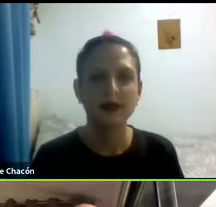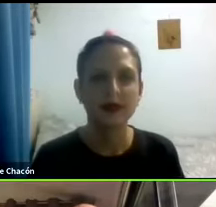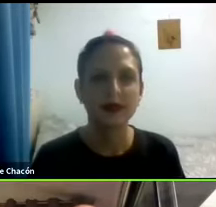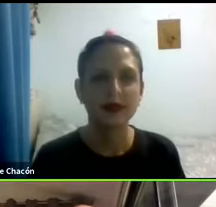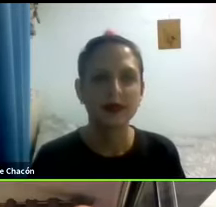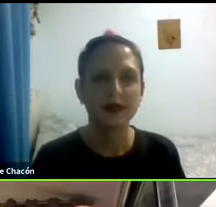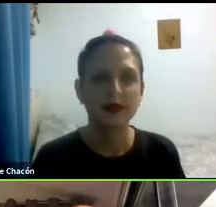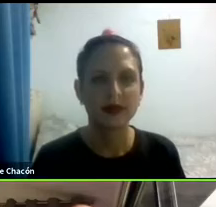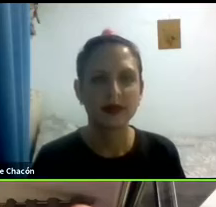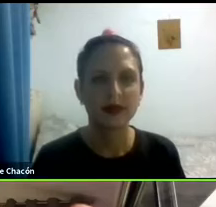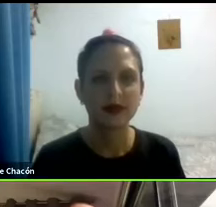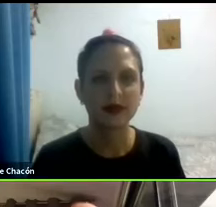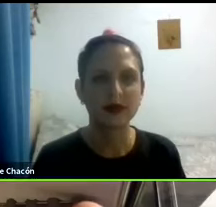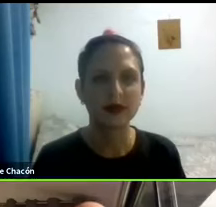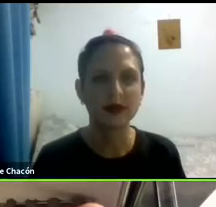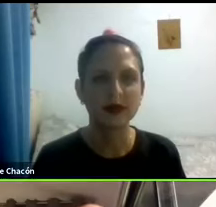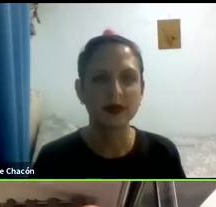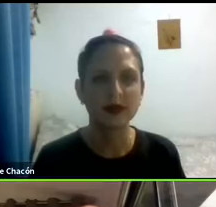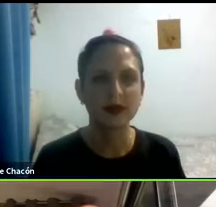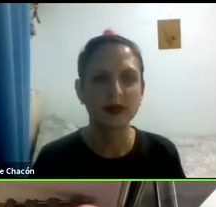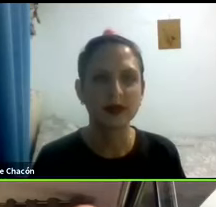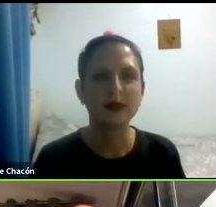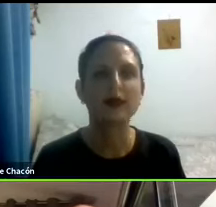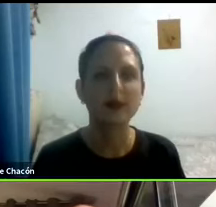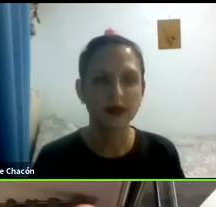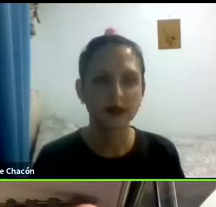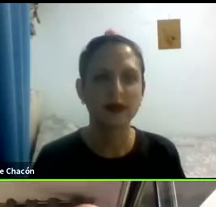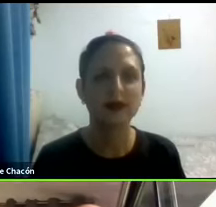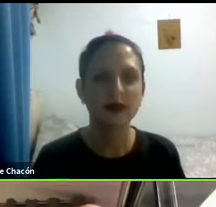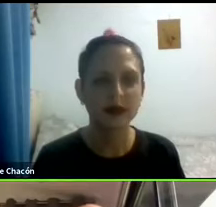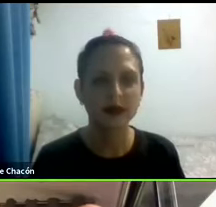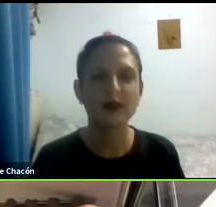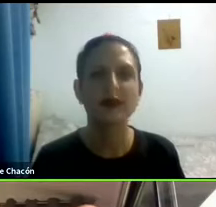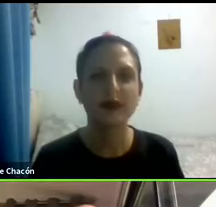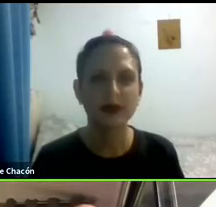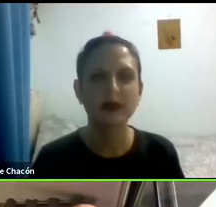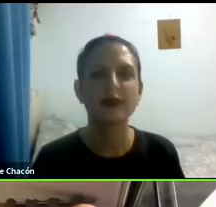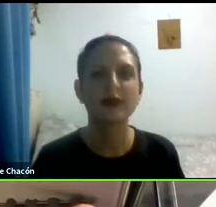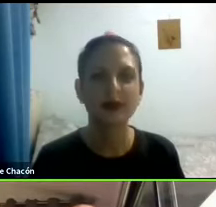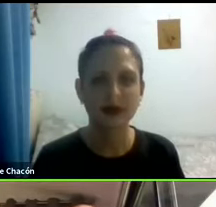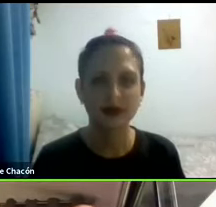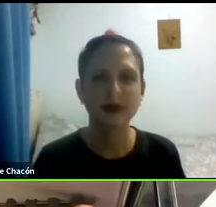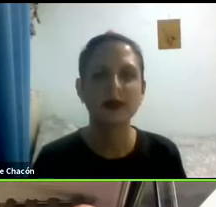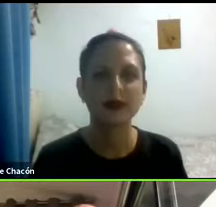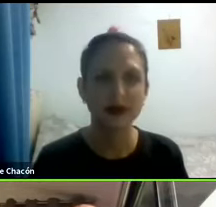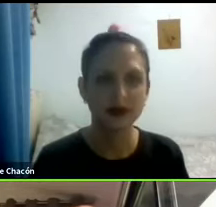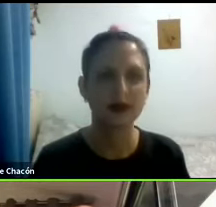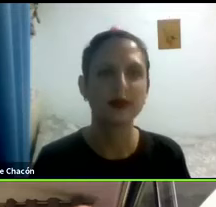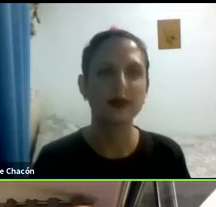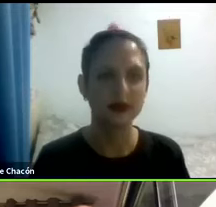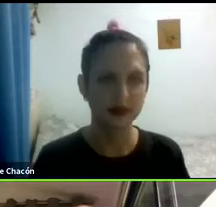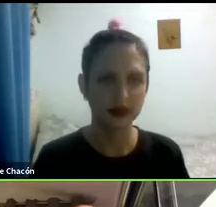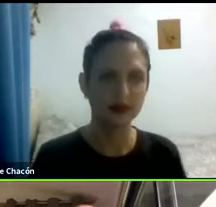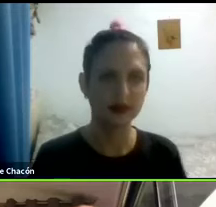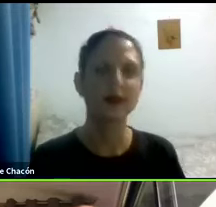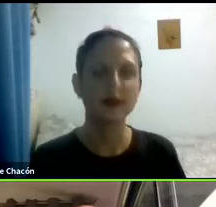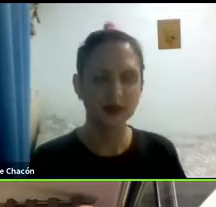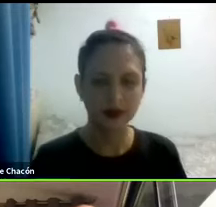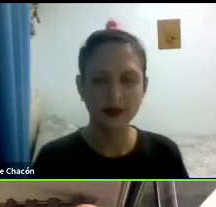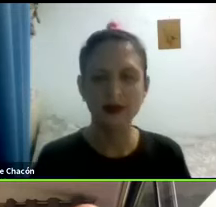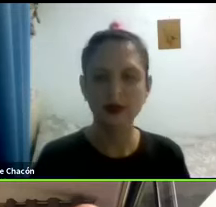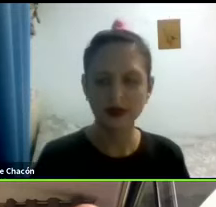a al fenómeno de la migración de la pobreza de la desigualdad entre las personas